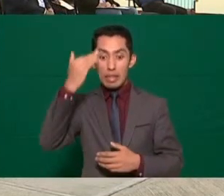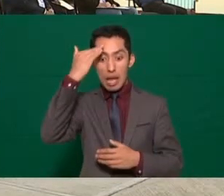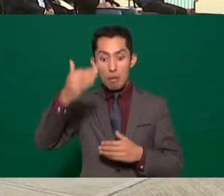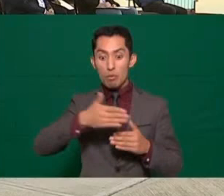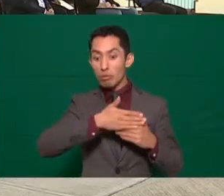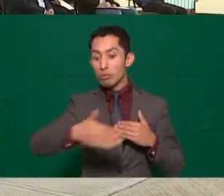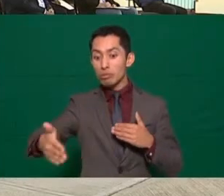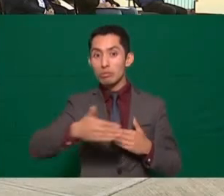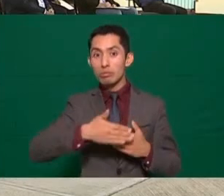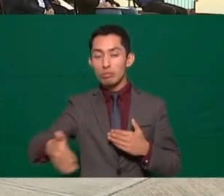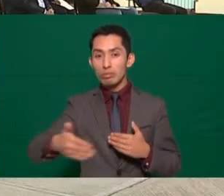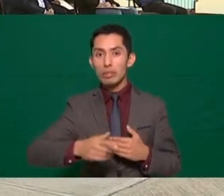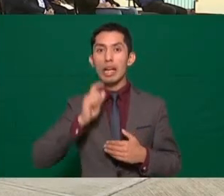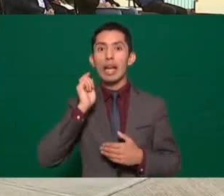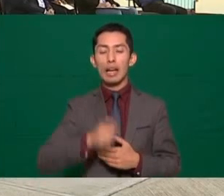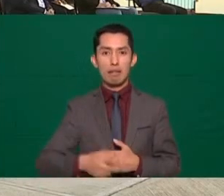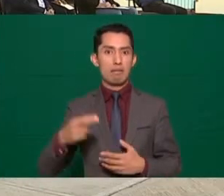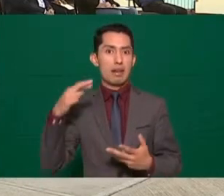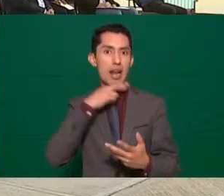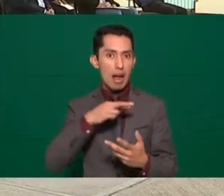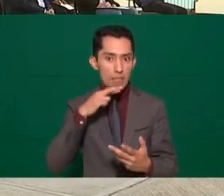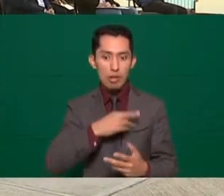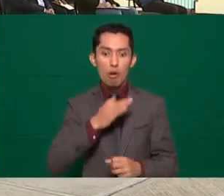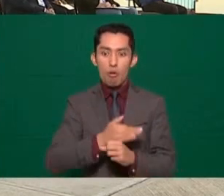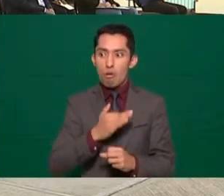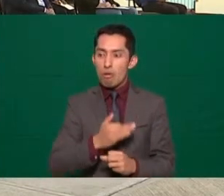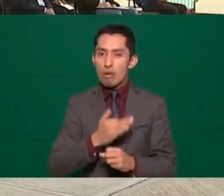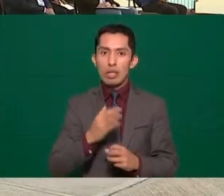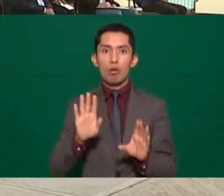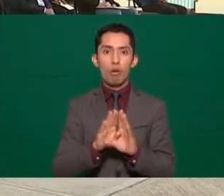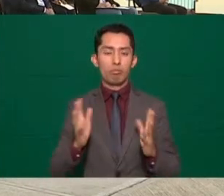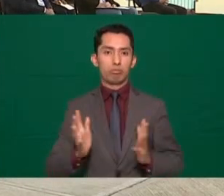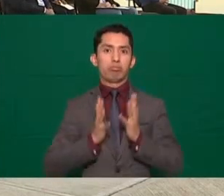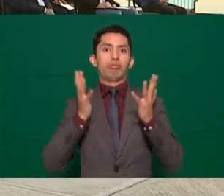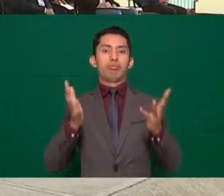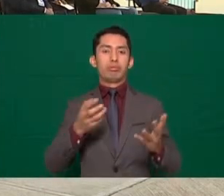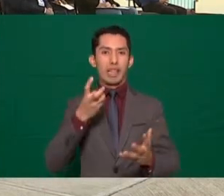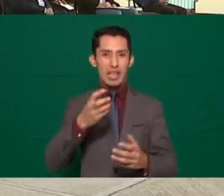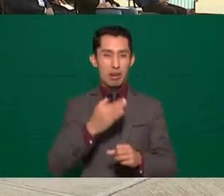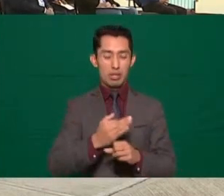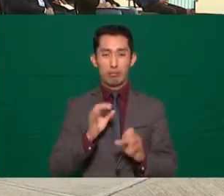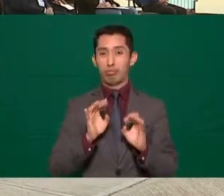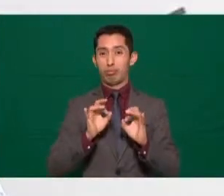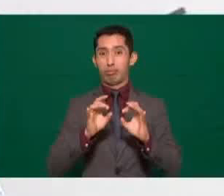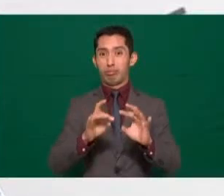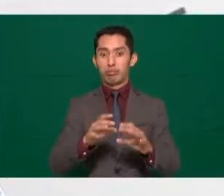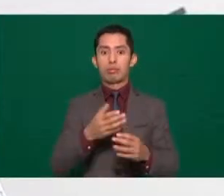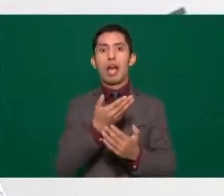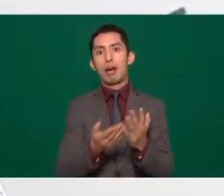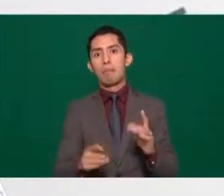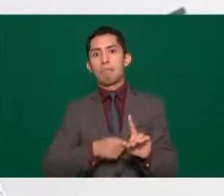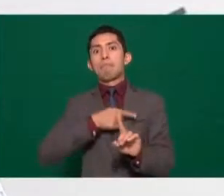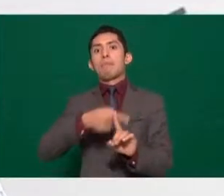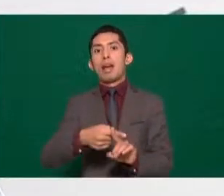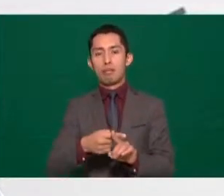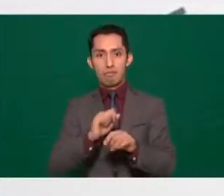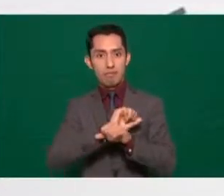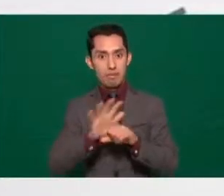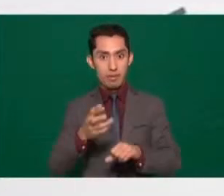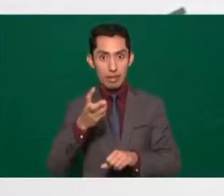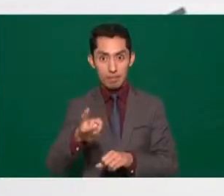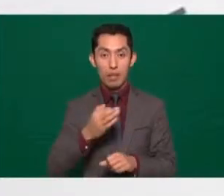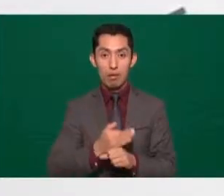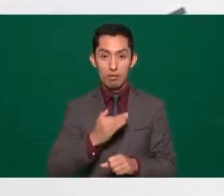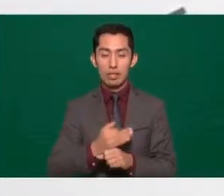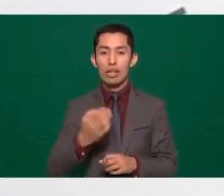donde la celeridad, la inmediatez, la globalización y actualmente el coronavirus han hecho que el proceso